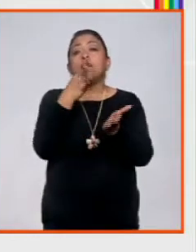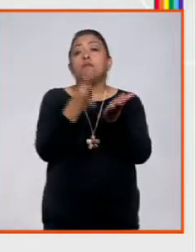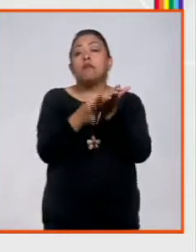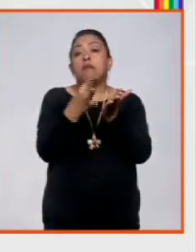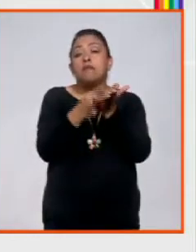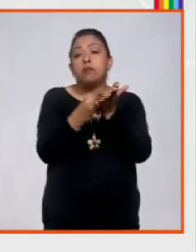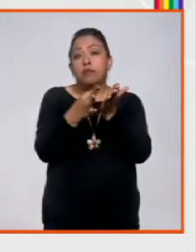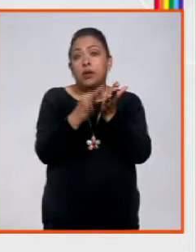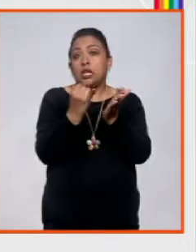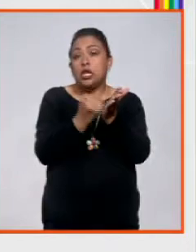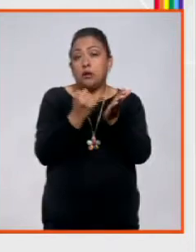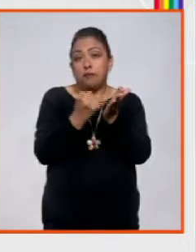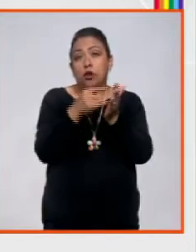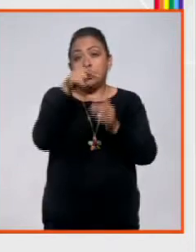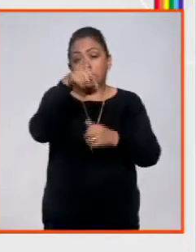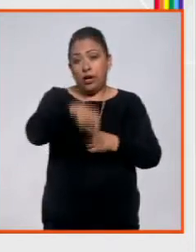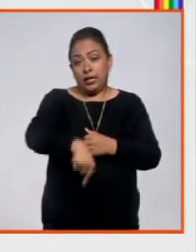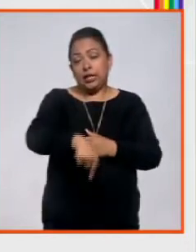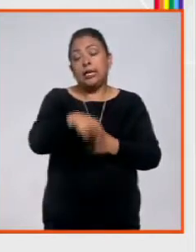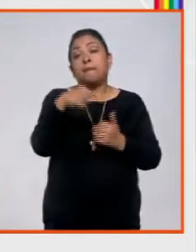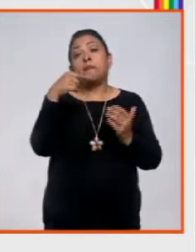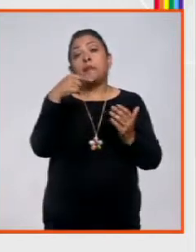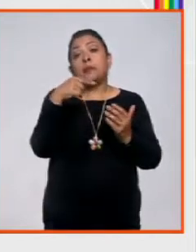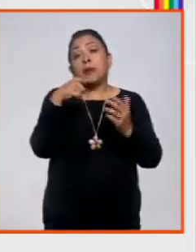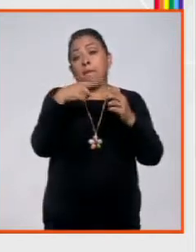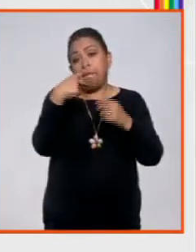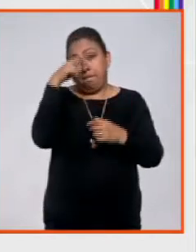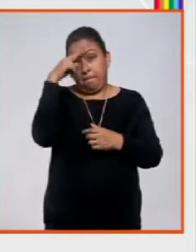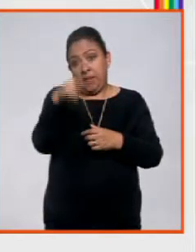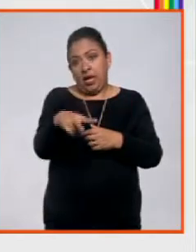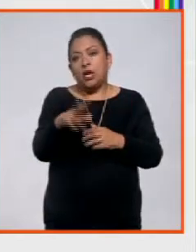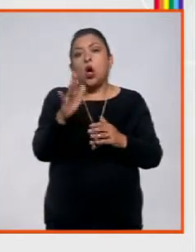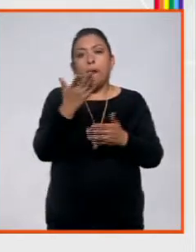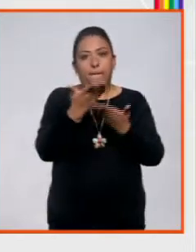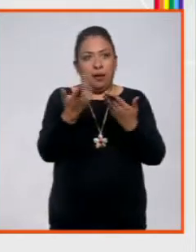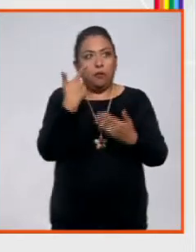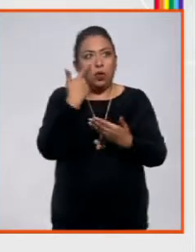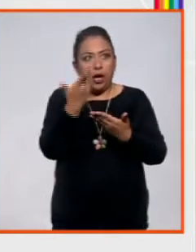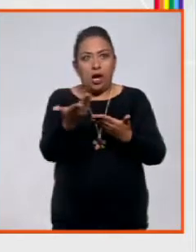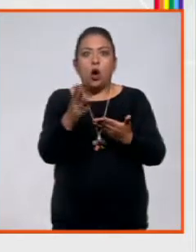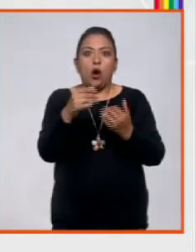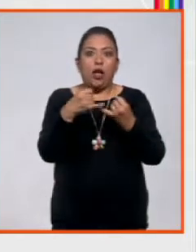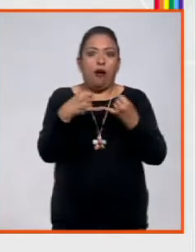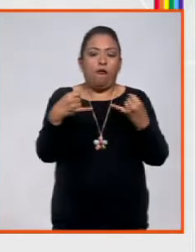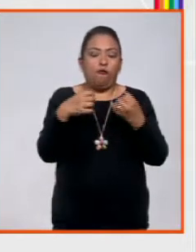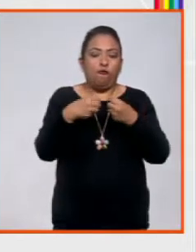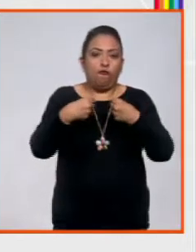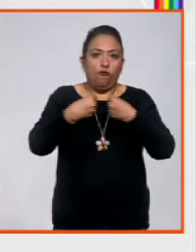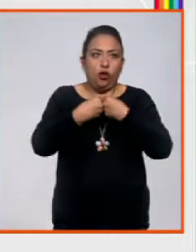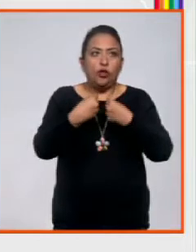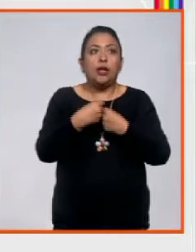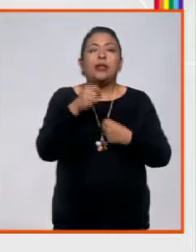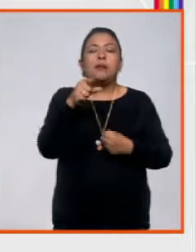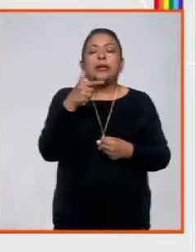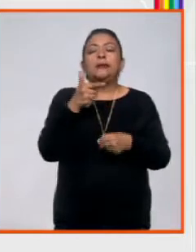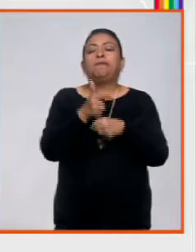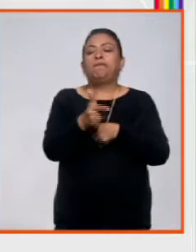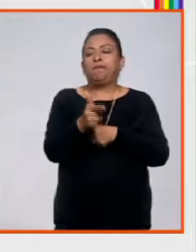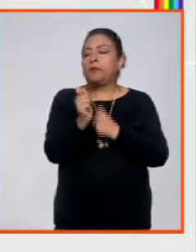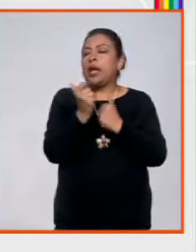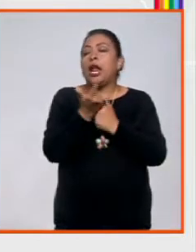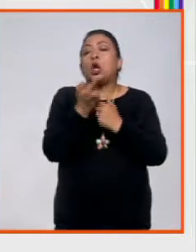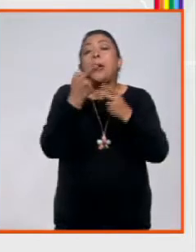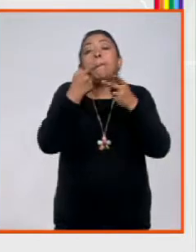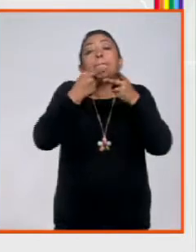lleguen a nuestro territorio entonces es lo que estamos viendo actualmente en nuestras fronteras y debemos leer algo que apenas